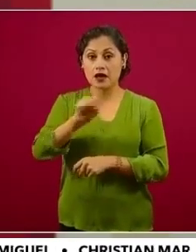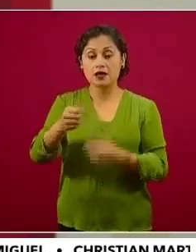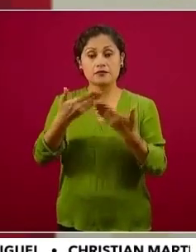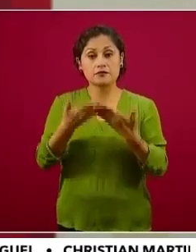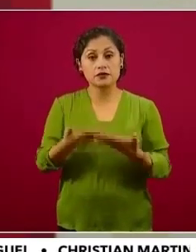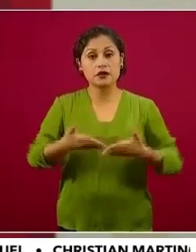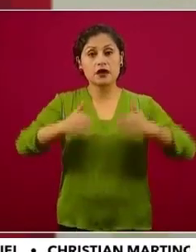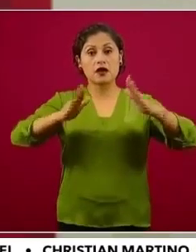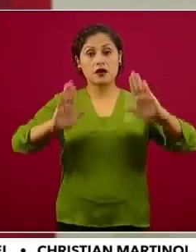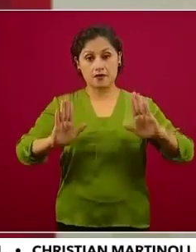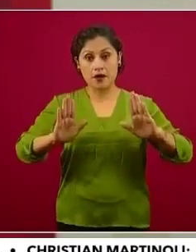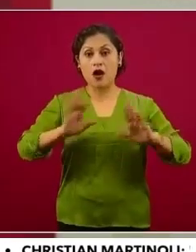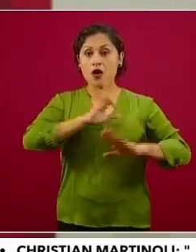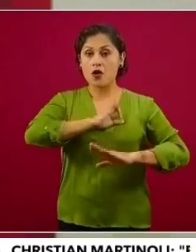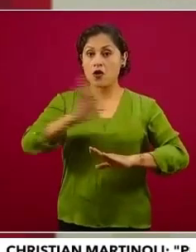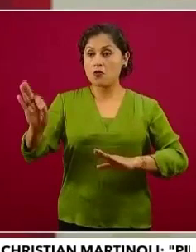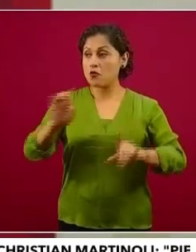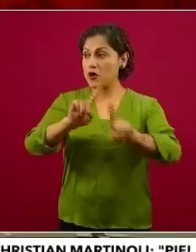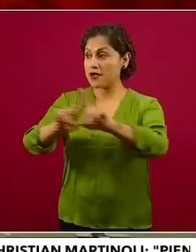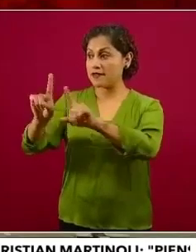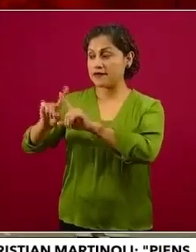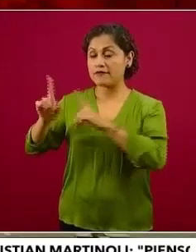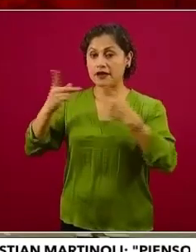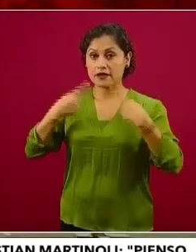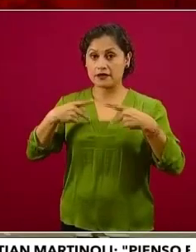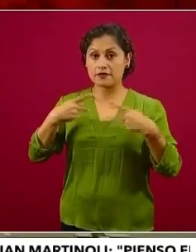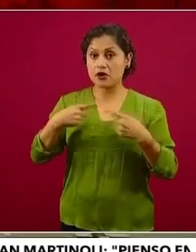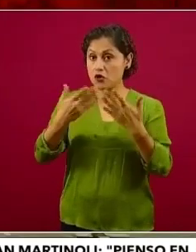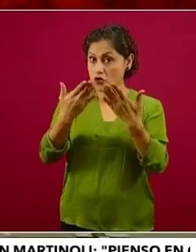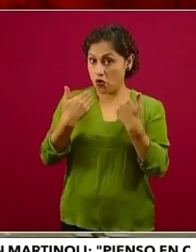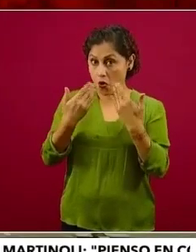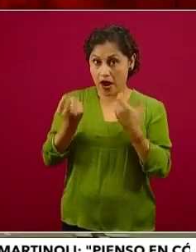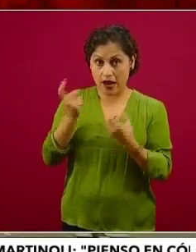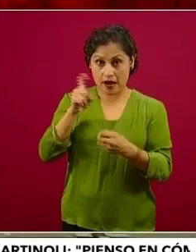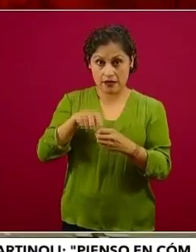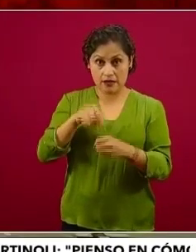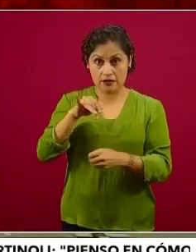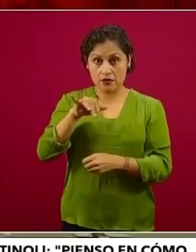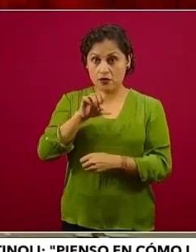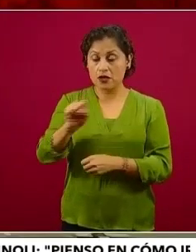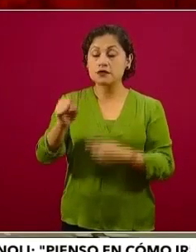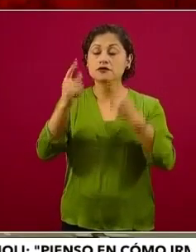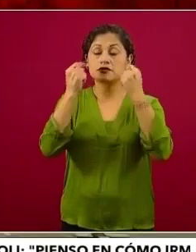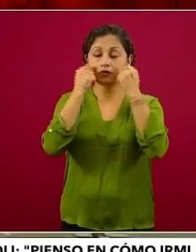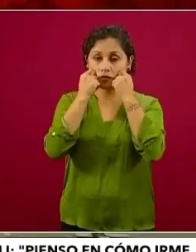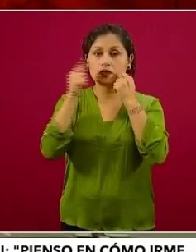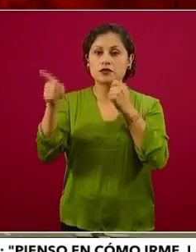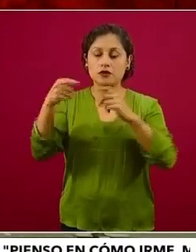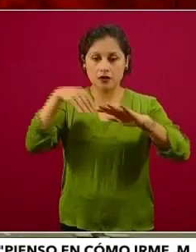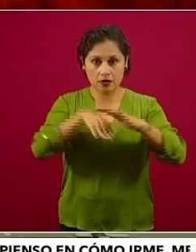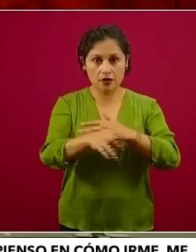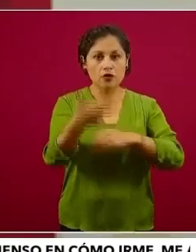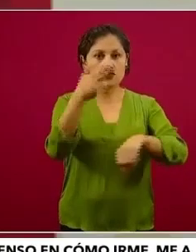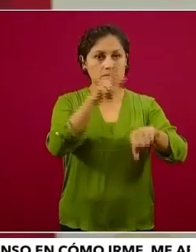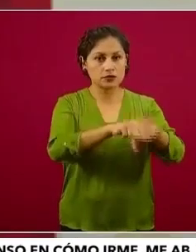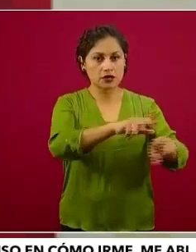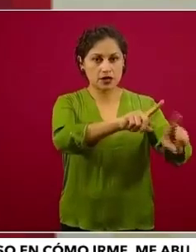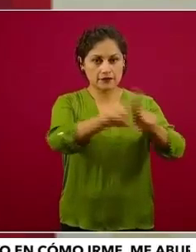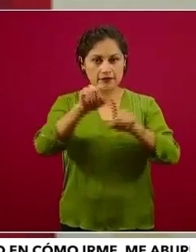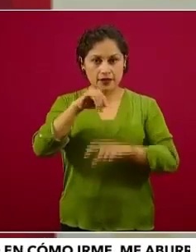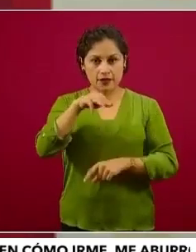ley pueda recibir a pacientes no asegurados durante esta fase crítica de la contingencia. Entonces, esto es